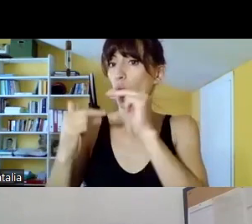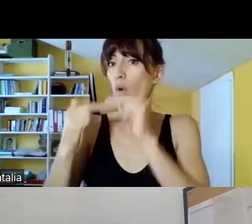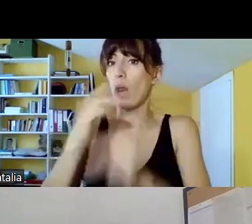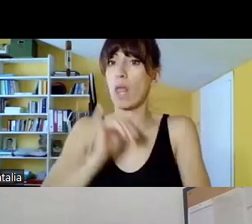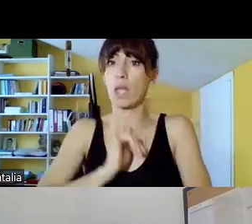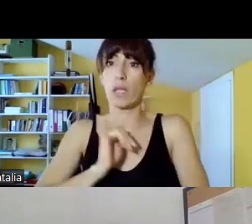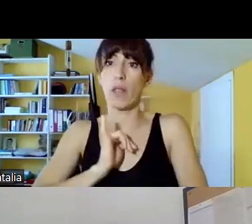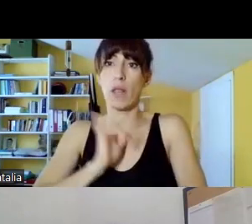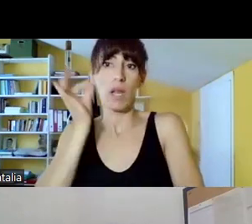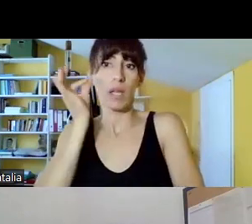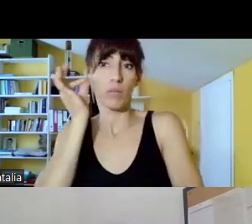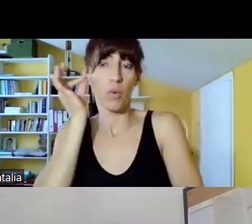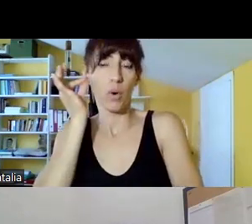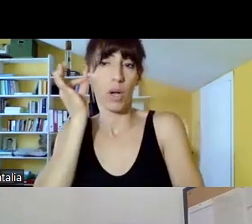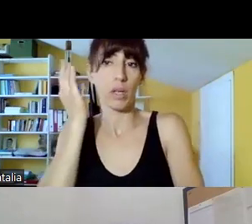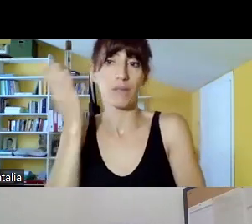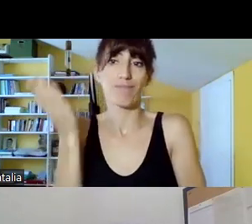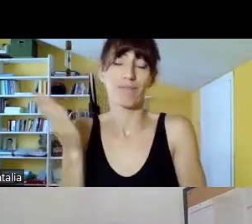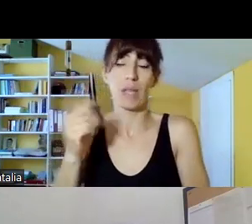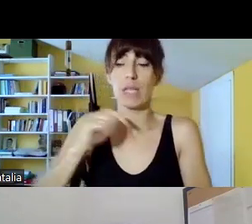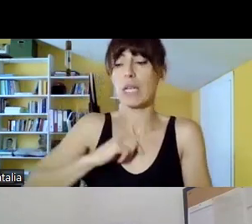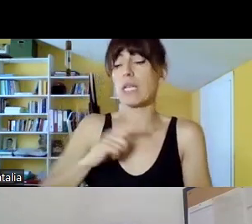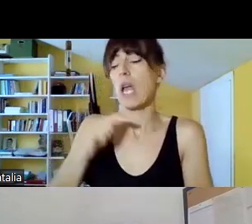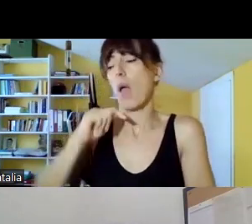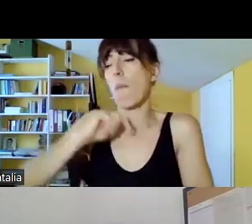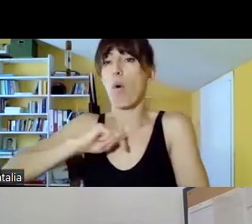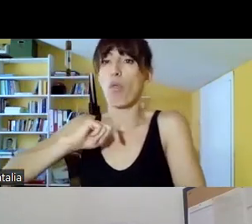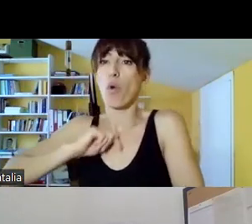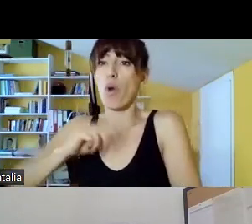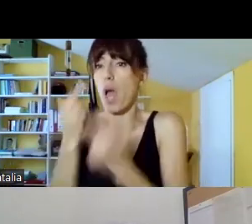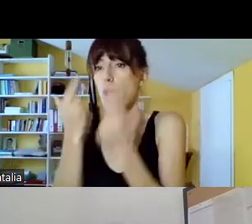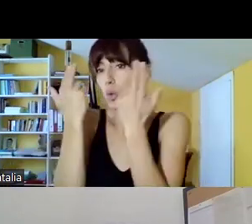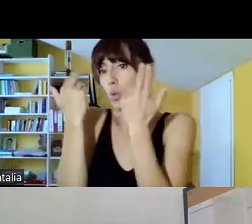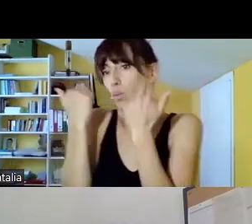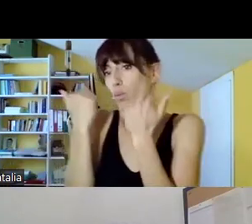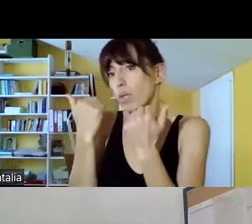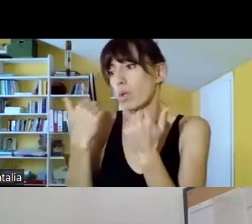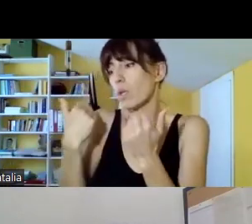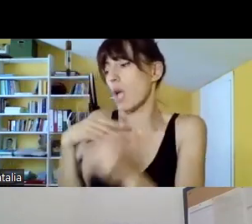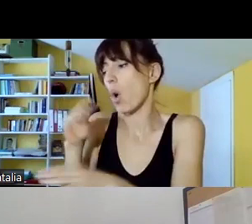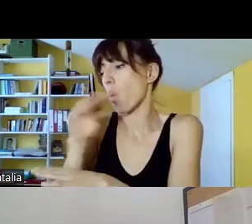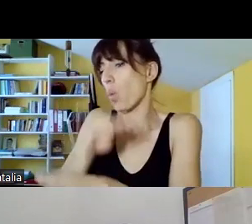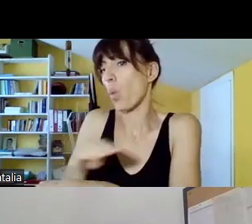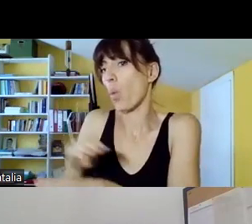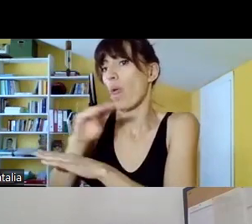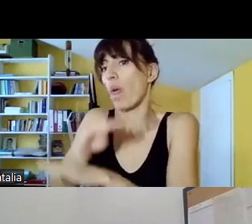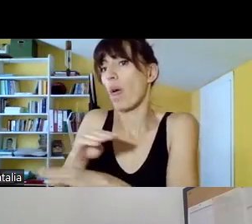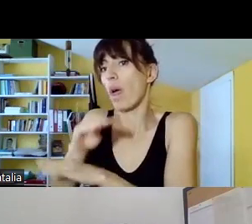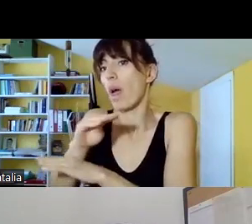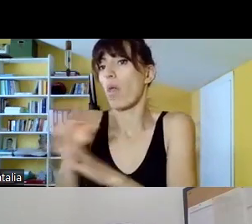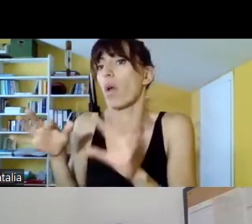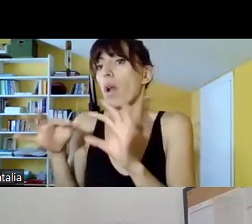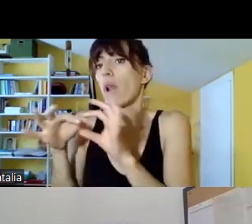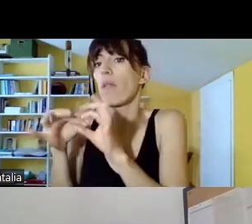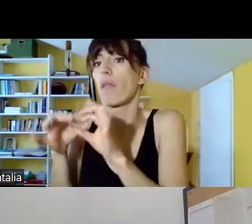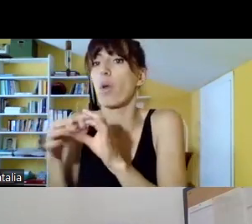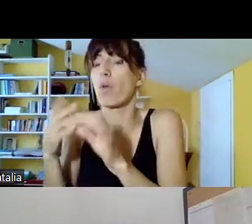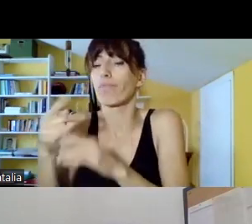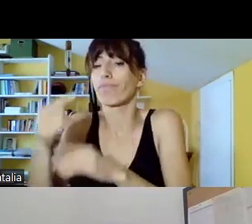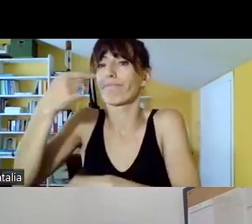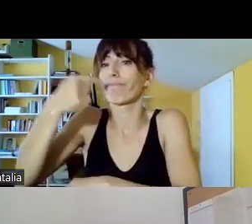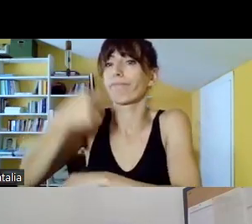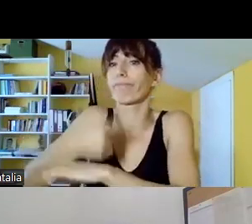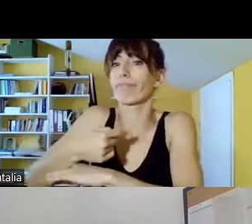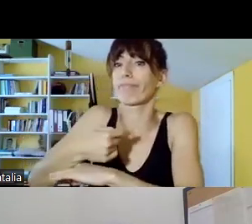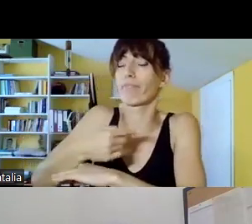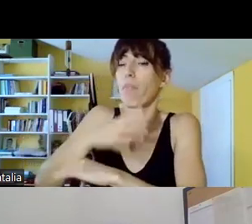como seres emocionales, sumisos y predispuestos al cuidado, ligado a la obligatoriedad impuesta por